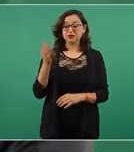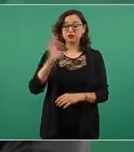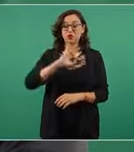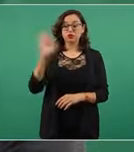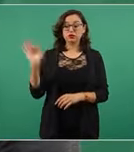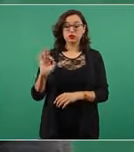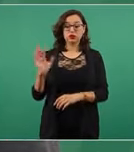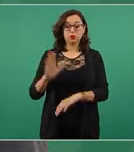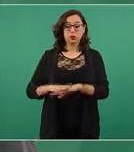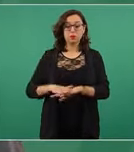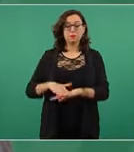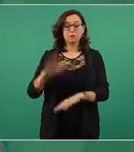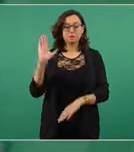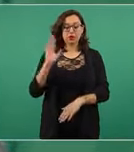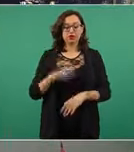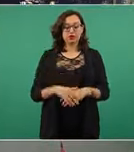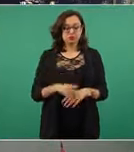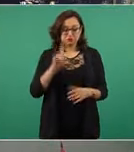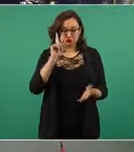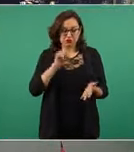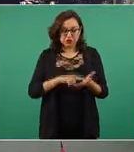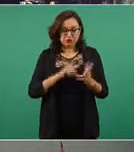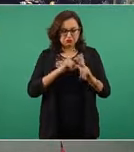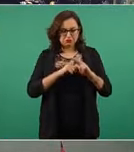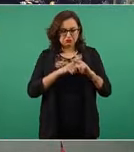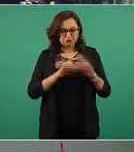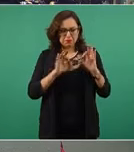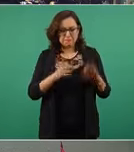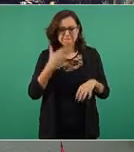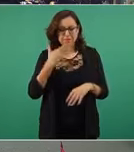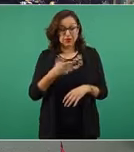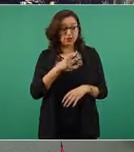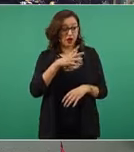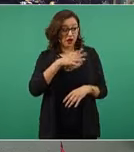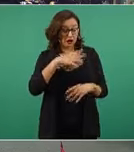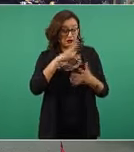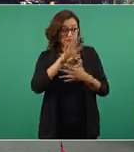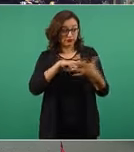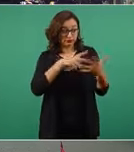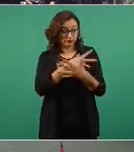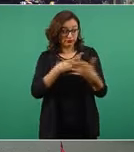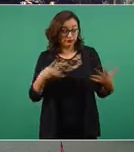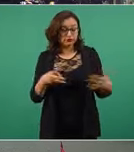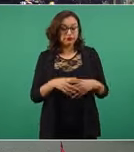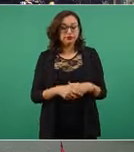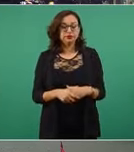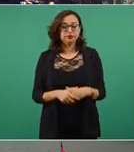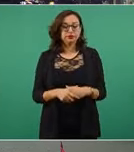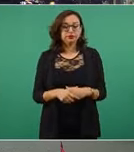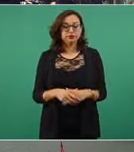si tengo bien las cuentas. A ver si tienen esa lámina.